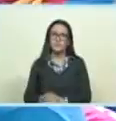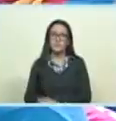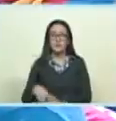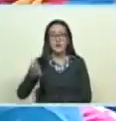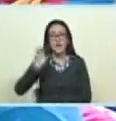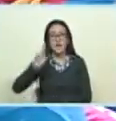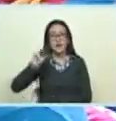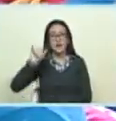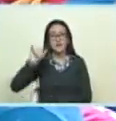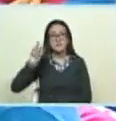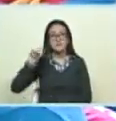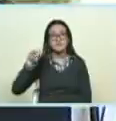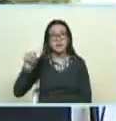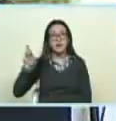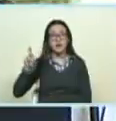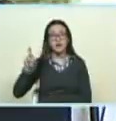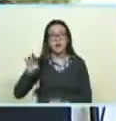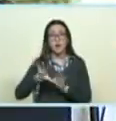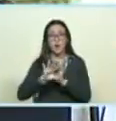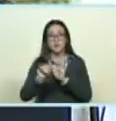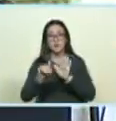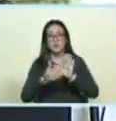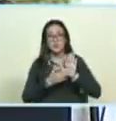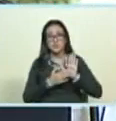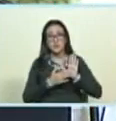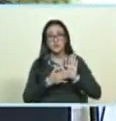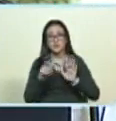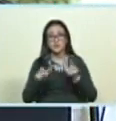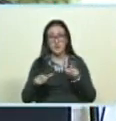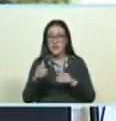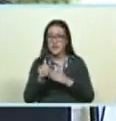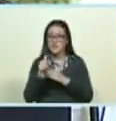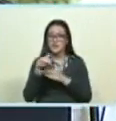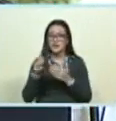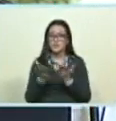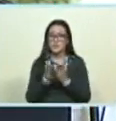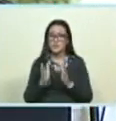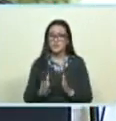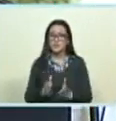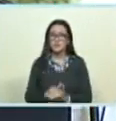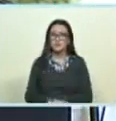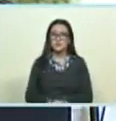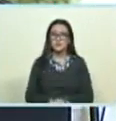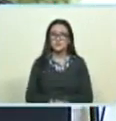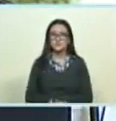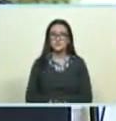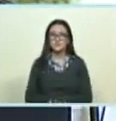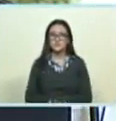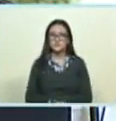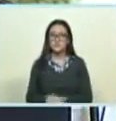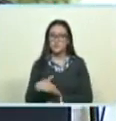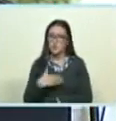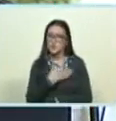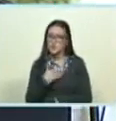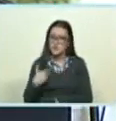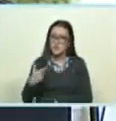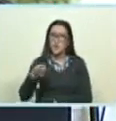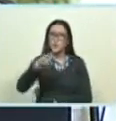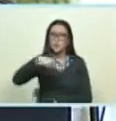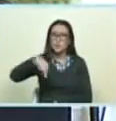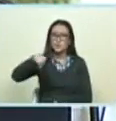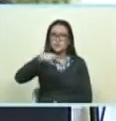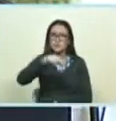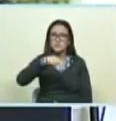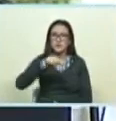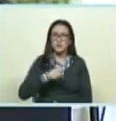Erimar, constituyente, líderes estudiantiles, yo quiero que ustedes